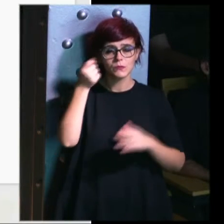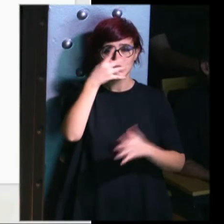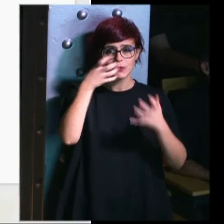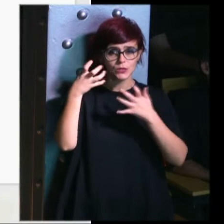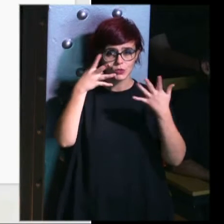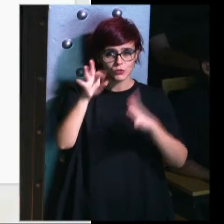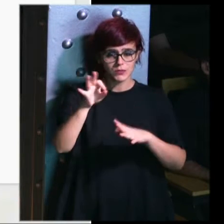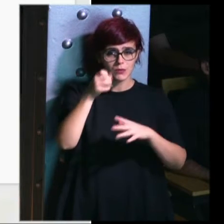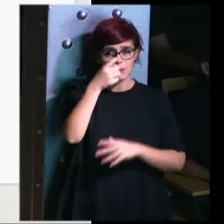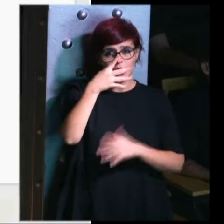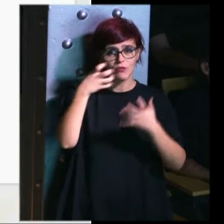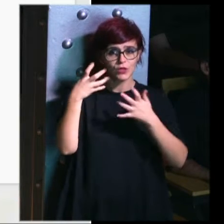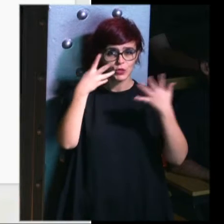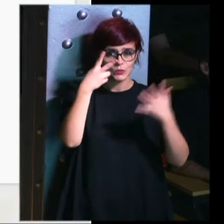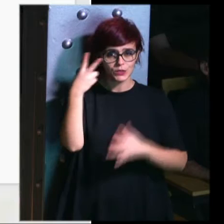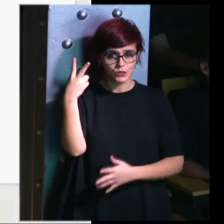a